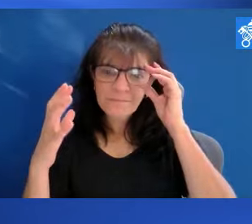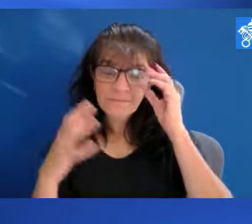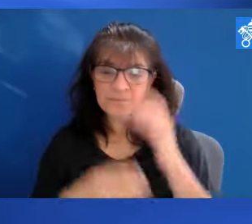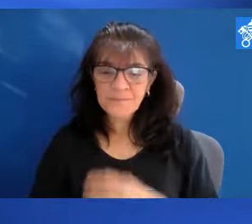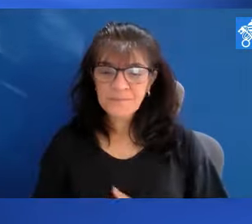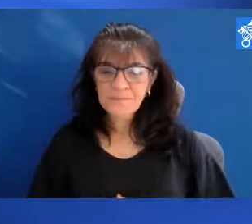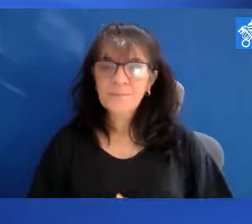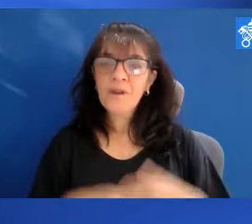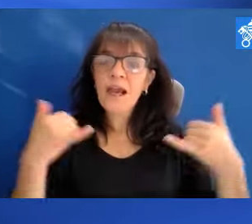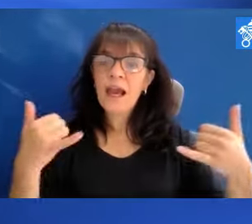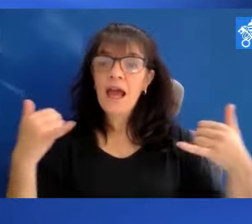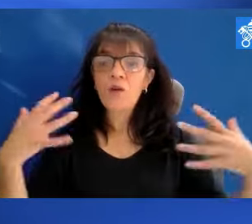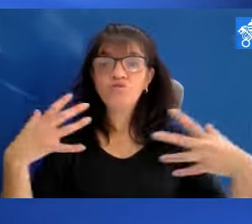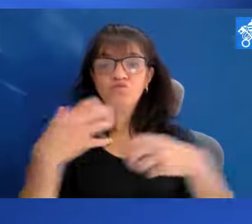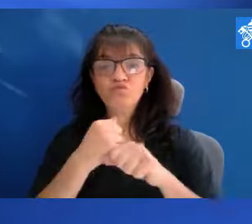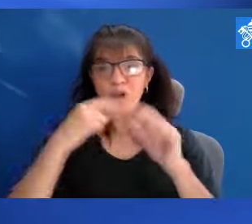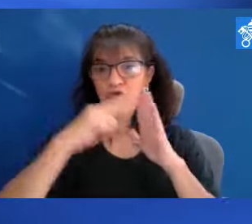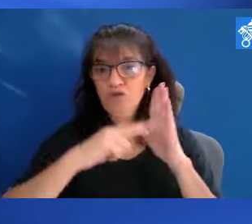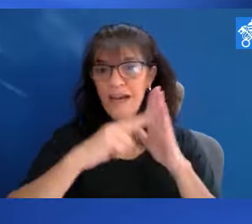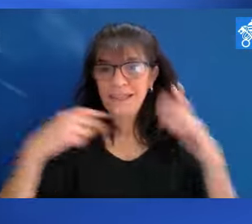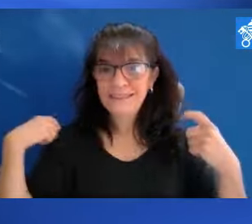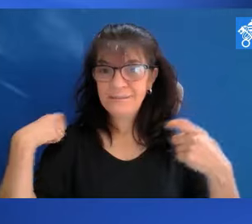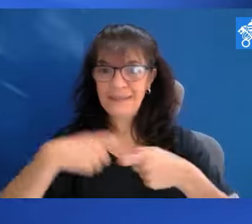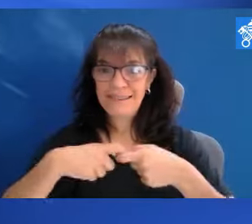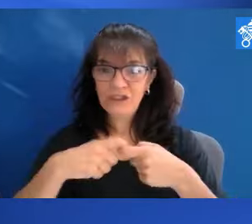And now that same summary will be read out in Spanish.